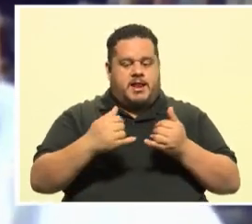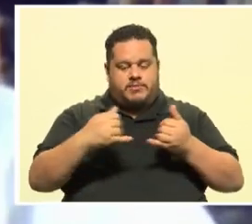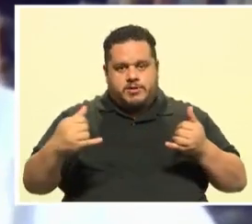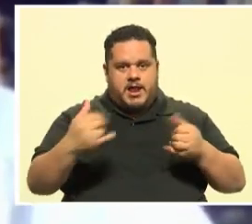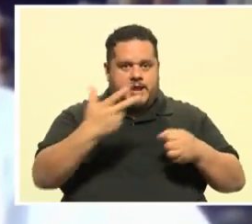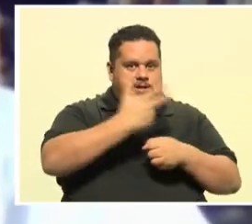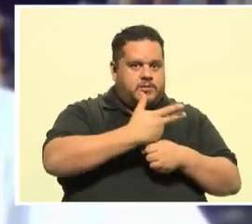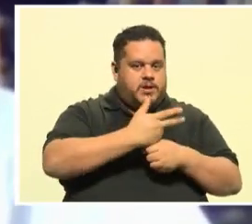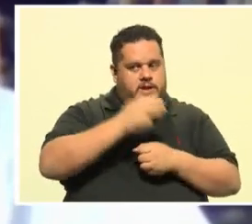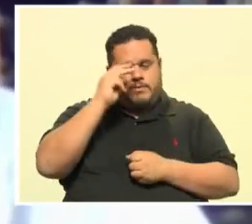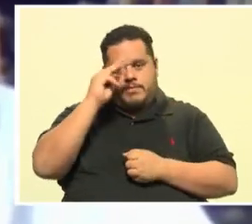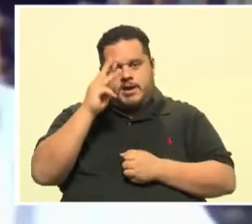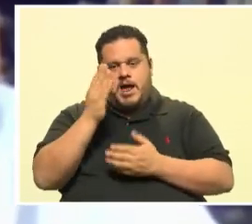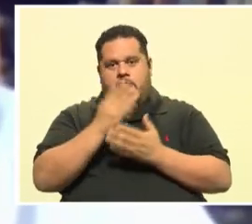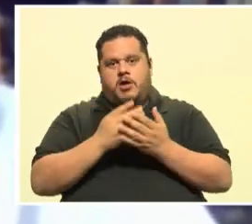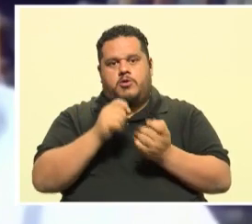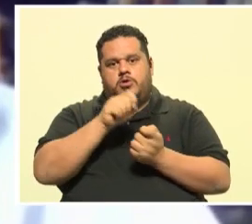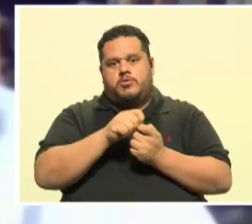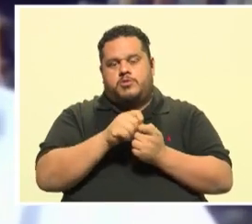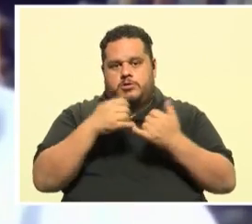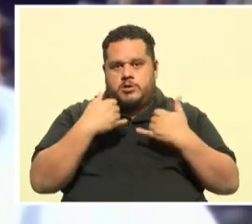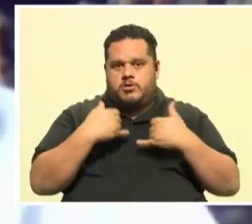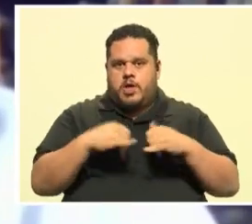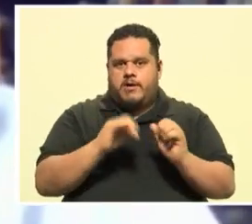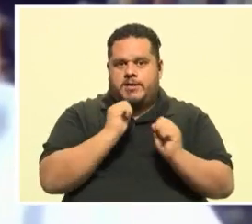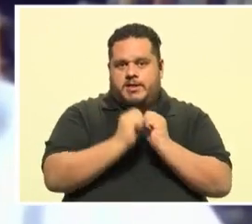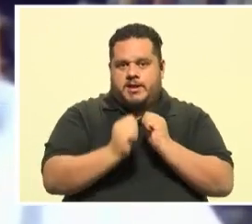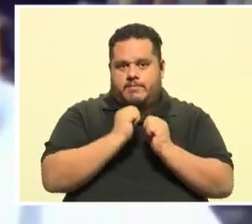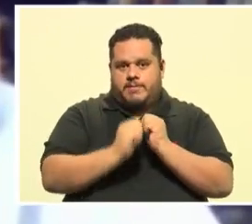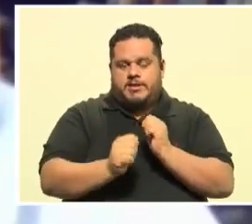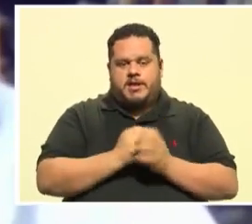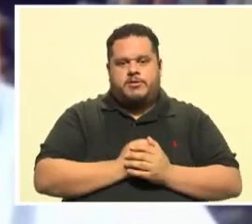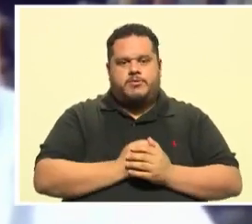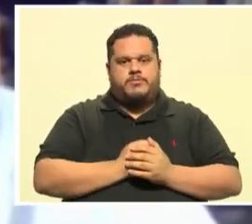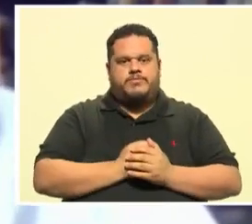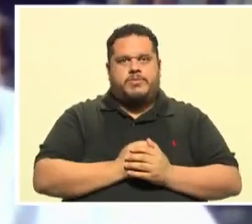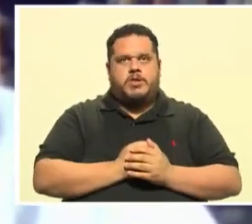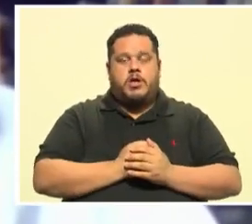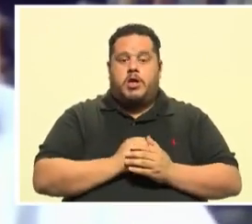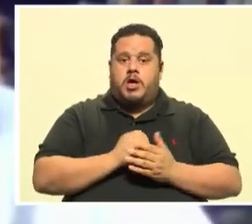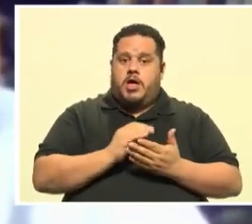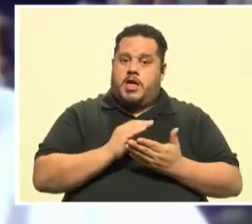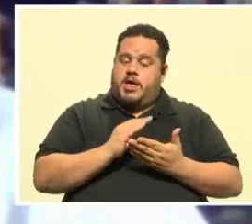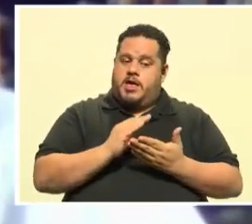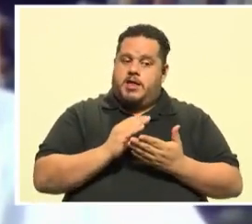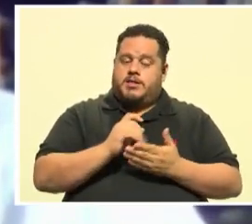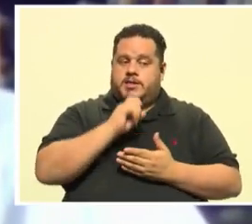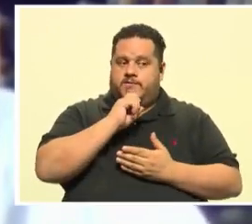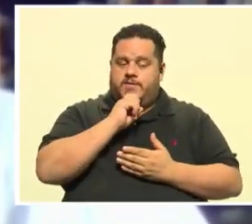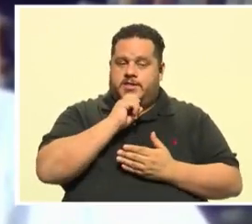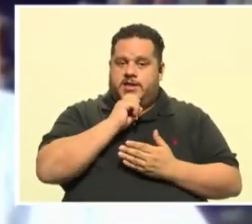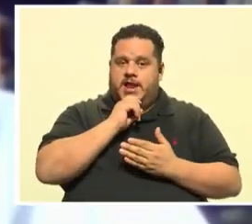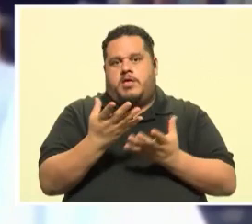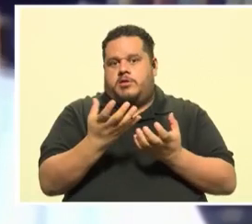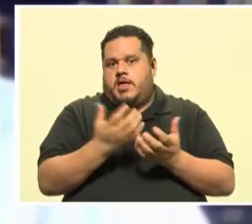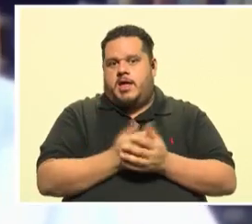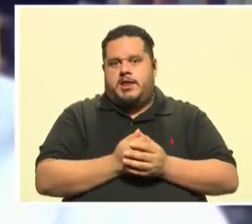esta transición las personas no la van a sostener mucho. Lo que pasó el fin de semana en El Salvador